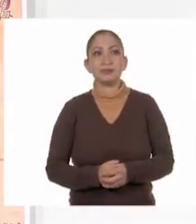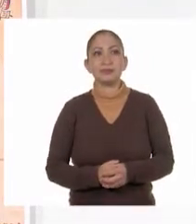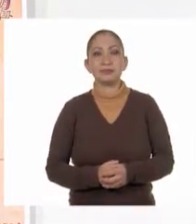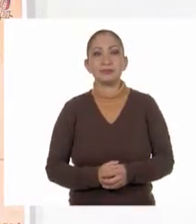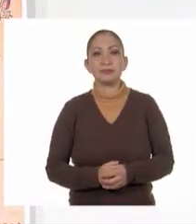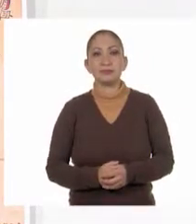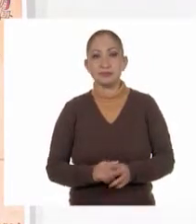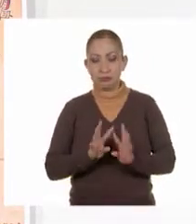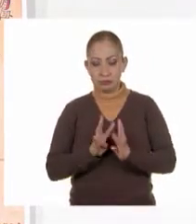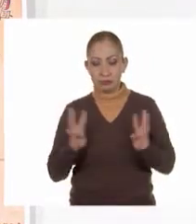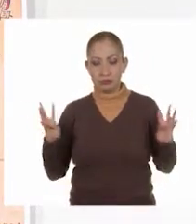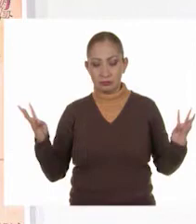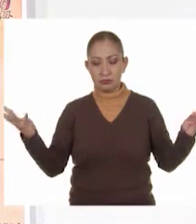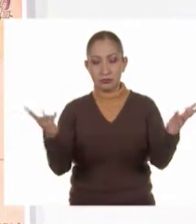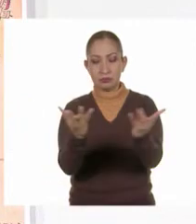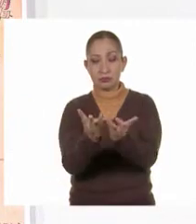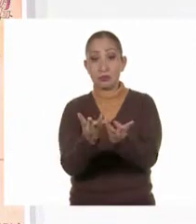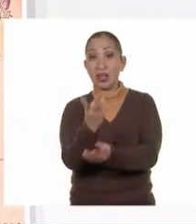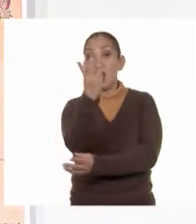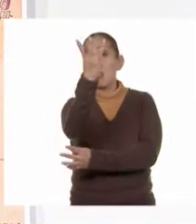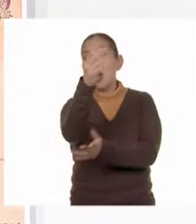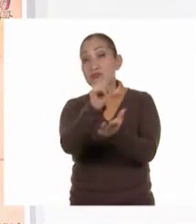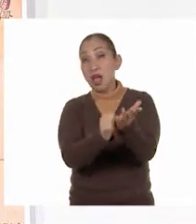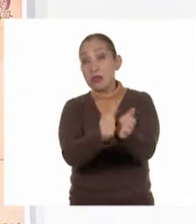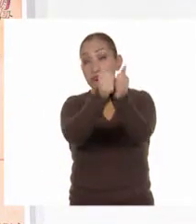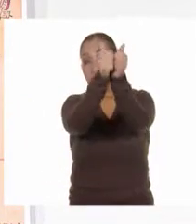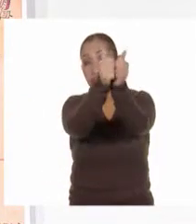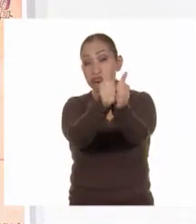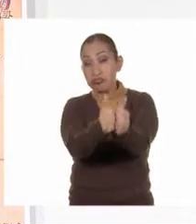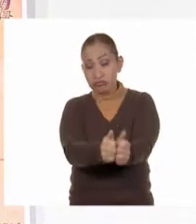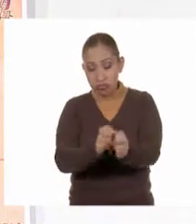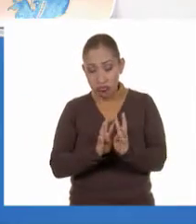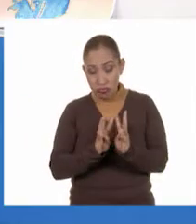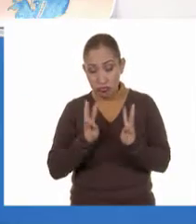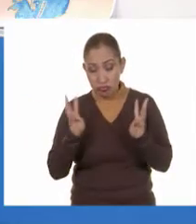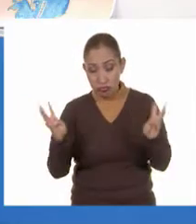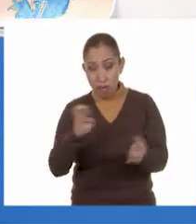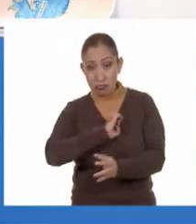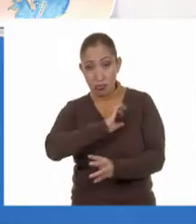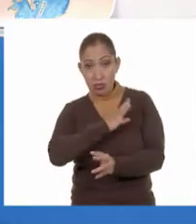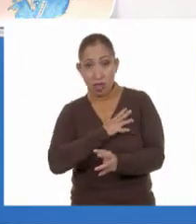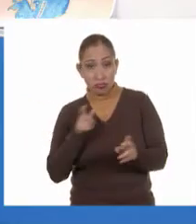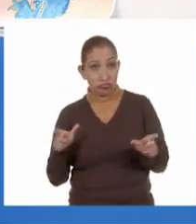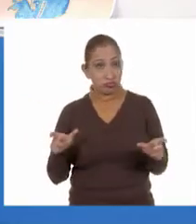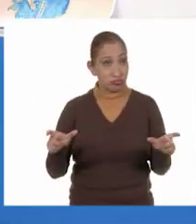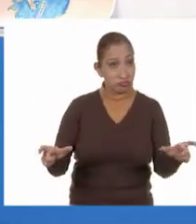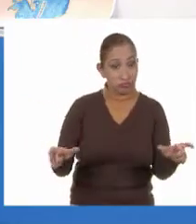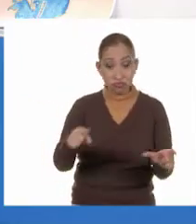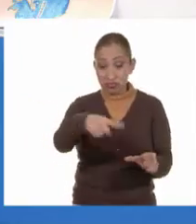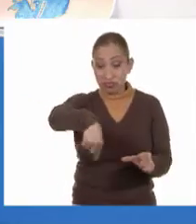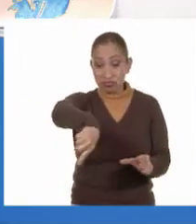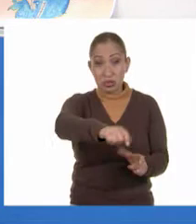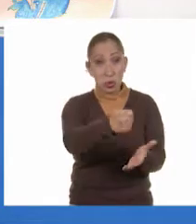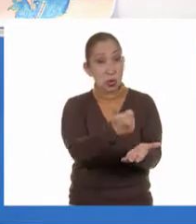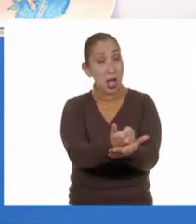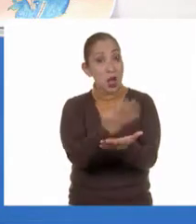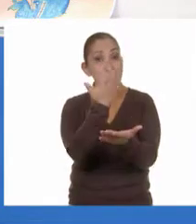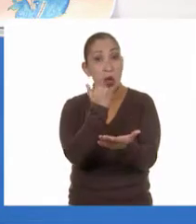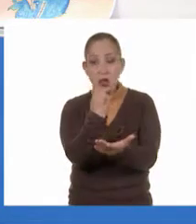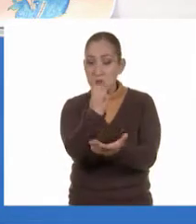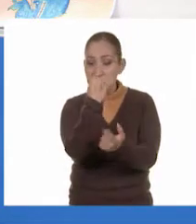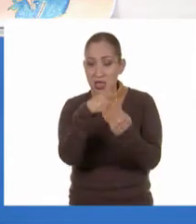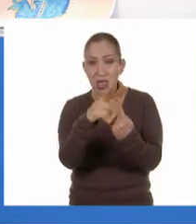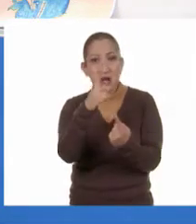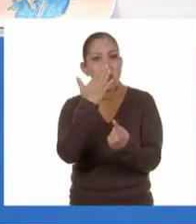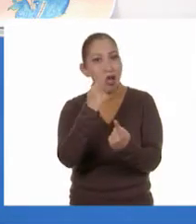El sitio duró aproximadamente 3 meses y entonces en estos 3 meses se quedaron sin alimento y sin agua potable.